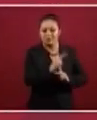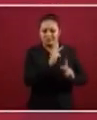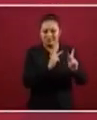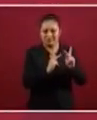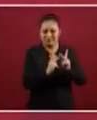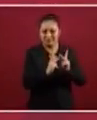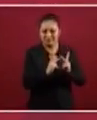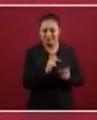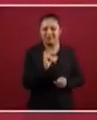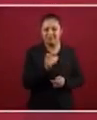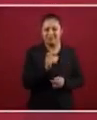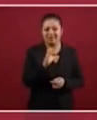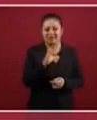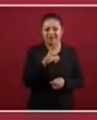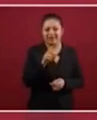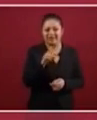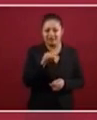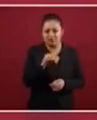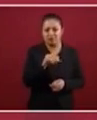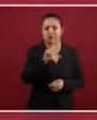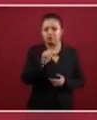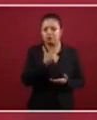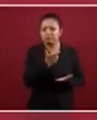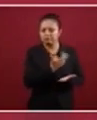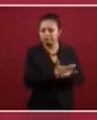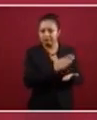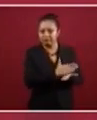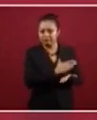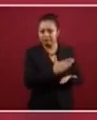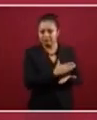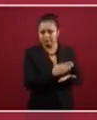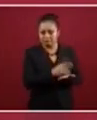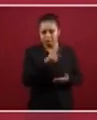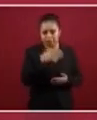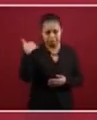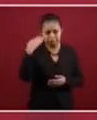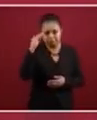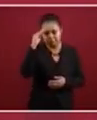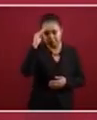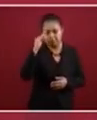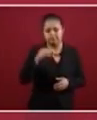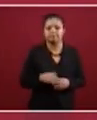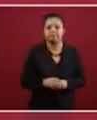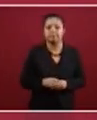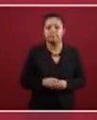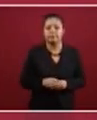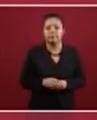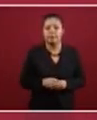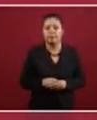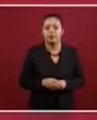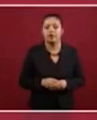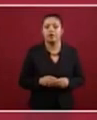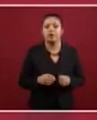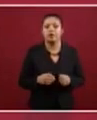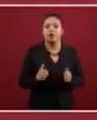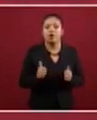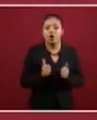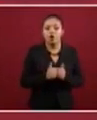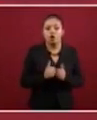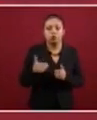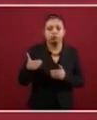2015, y pues resulta que hasta ahora no les han entregado ni un centavo. Y pues